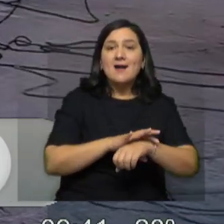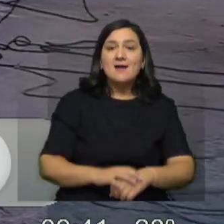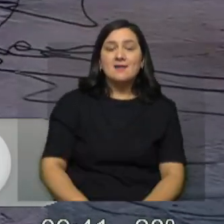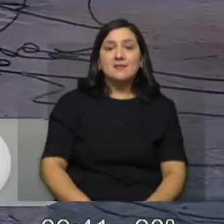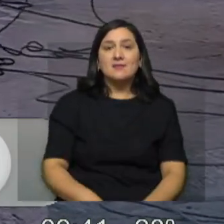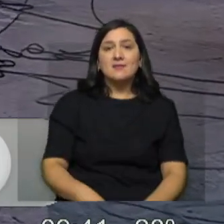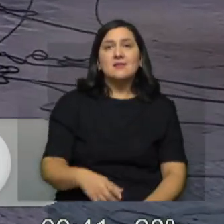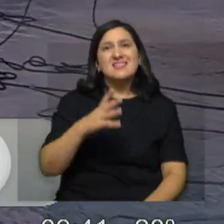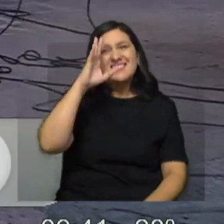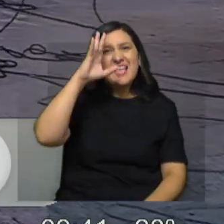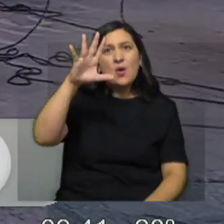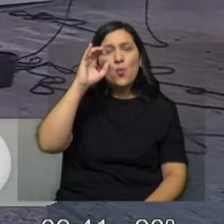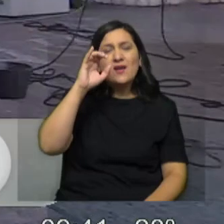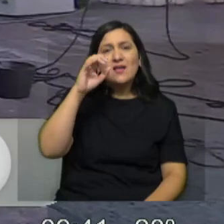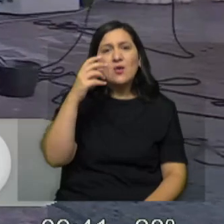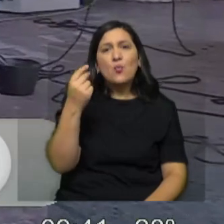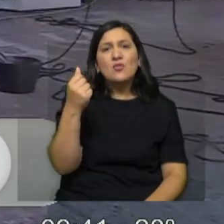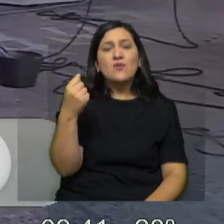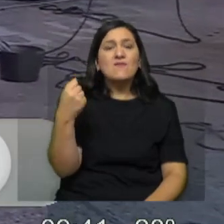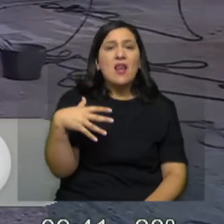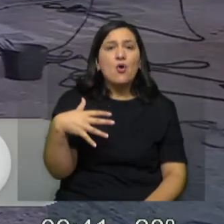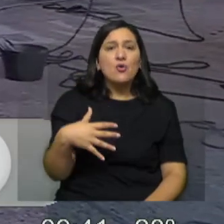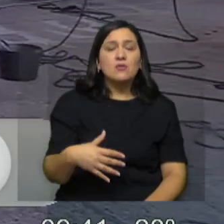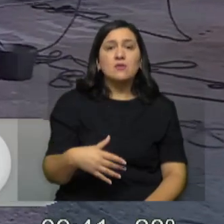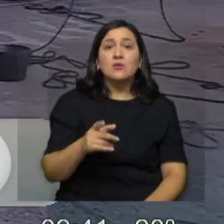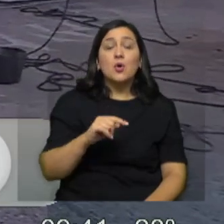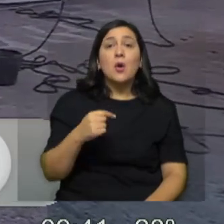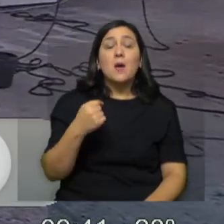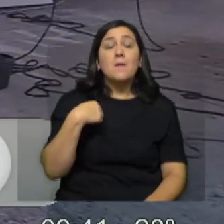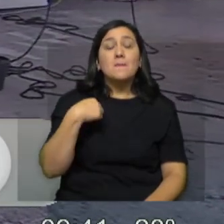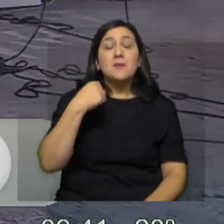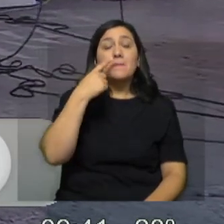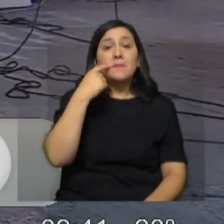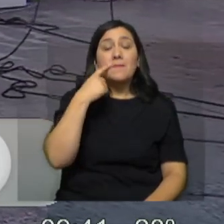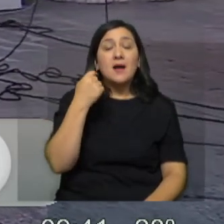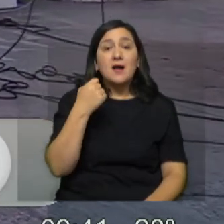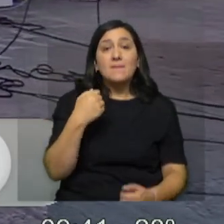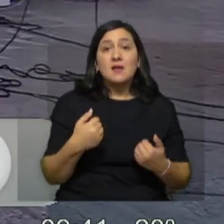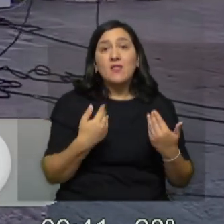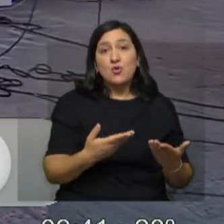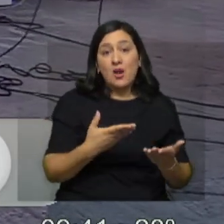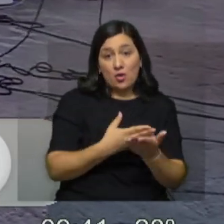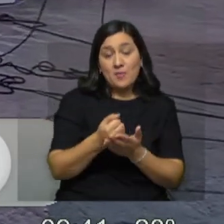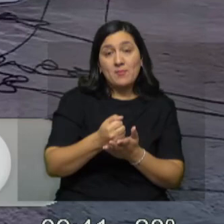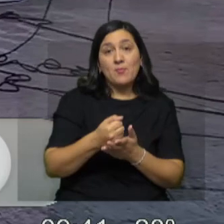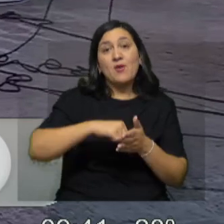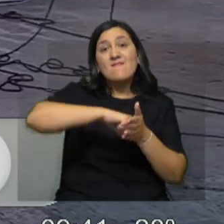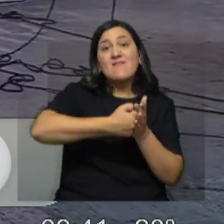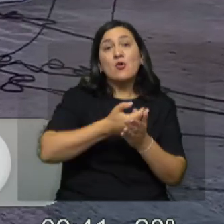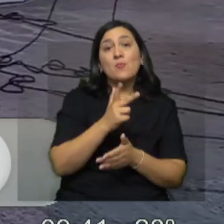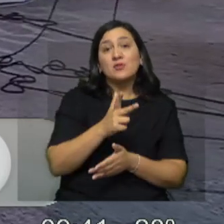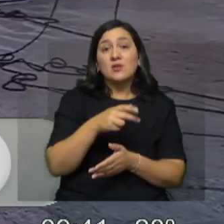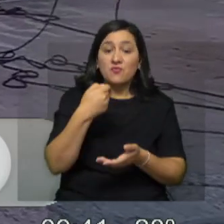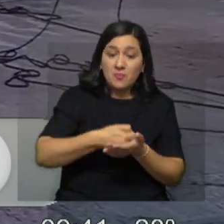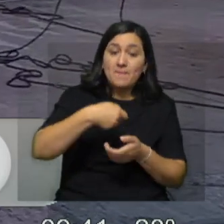le salió? ¿Se acuerda hace cuánto compró su casa? ¿Cómo la adquirió? No, mi viejo me la dejó. La compramos acá por el Banco Hipotecario y la fuimos pagando. Ah,